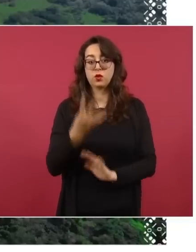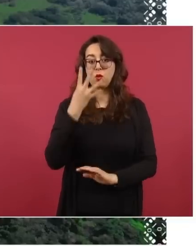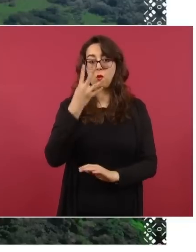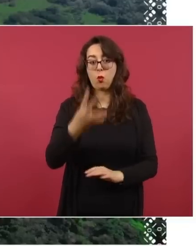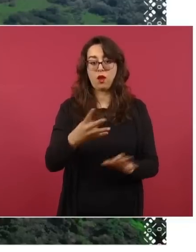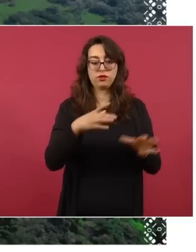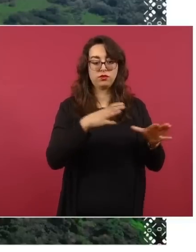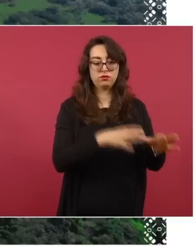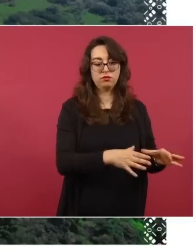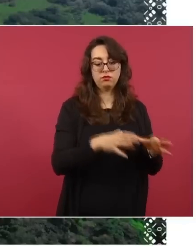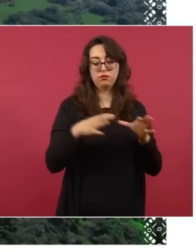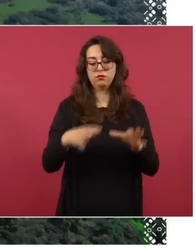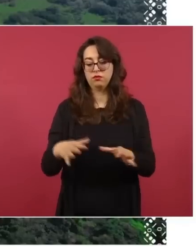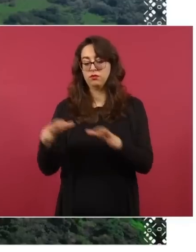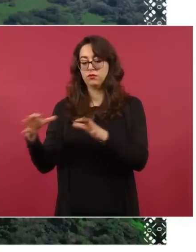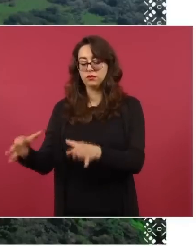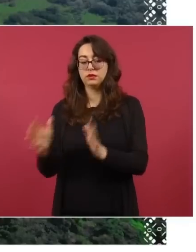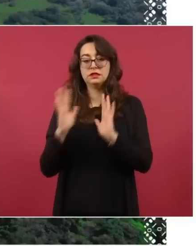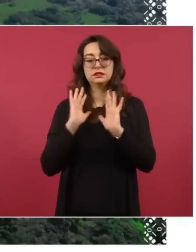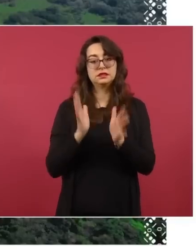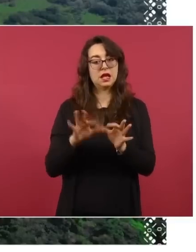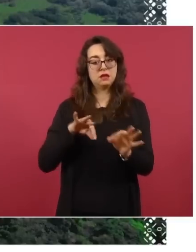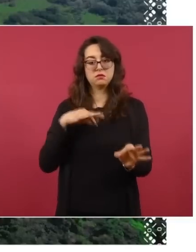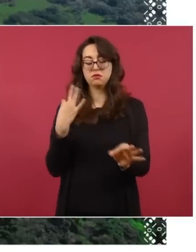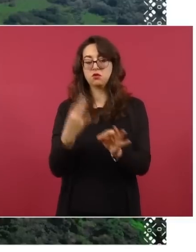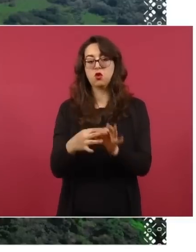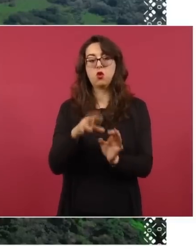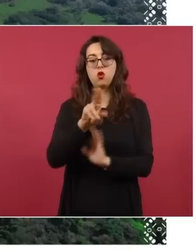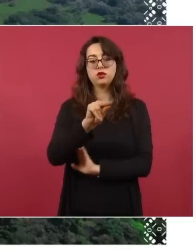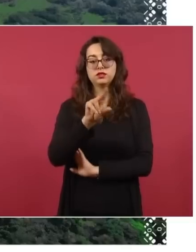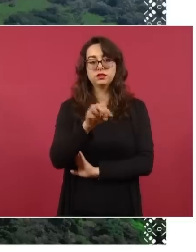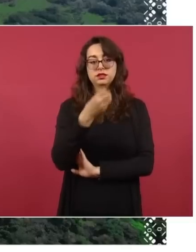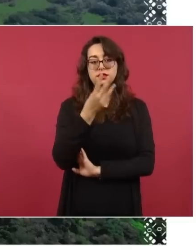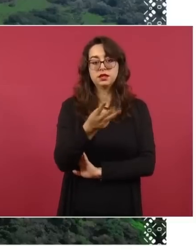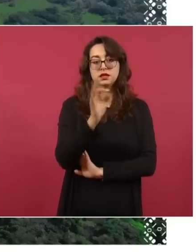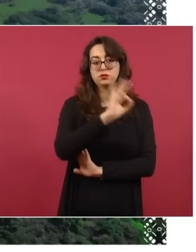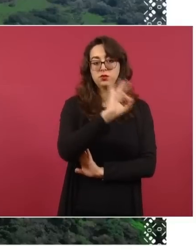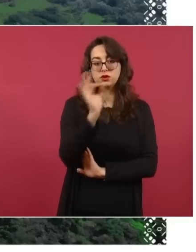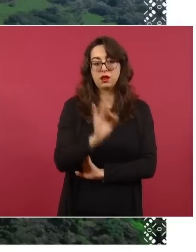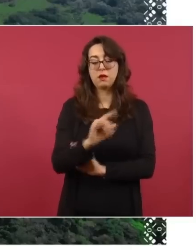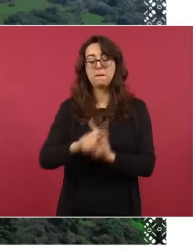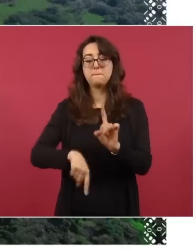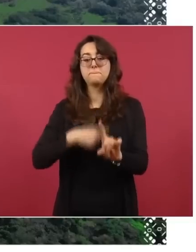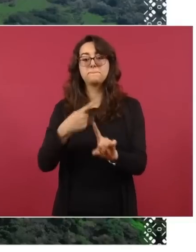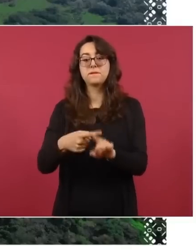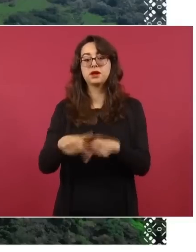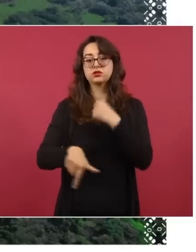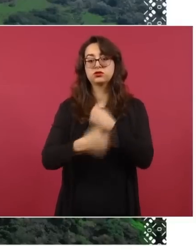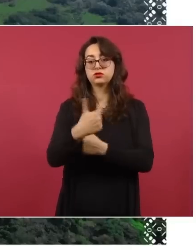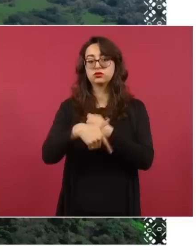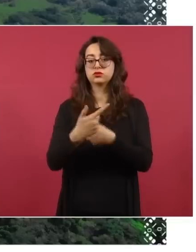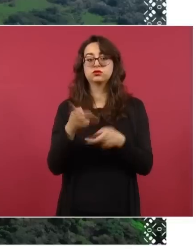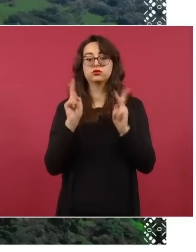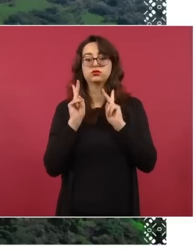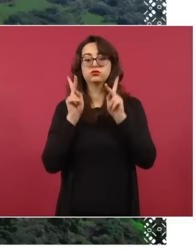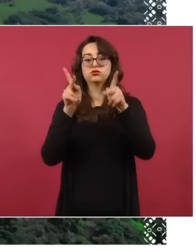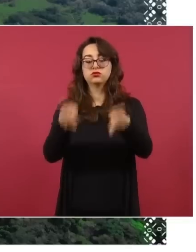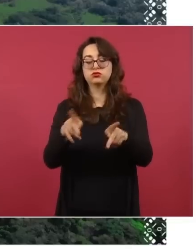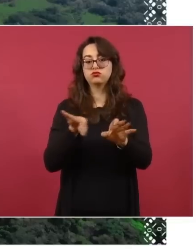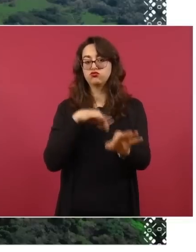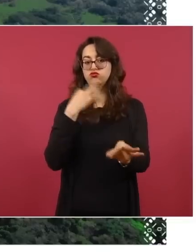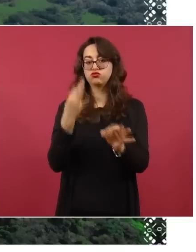llevan un avance del 83% y los doce puentes que se construyen llevan un avance del